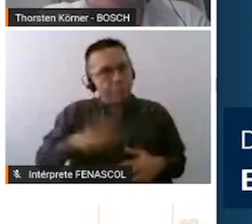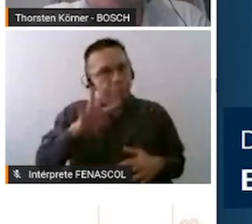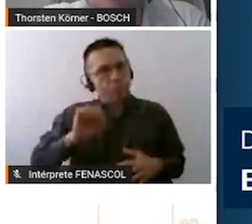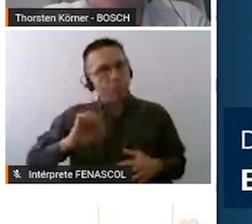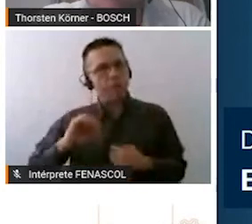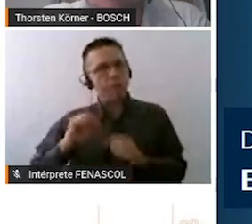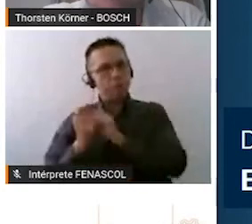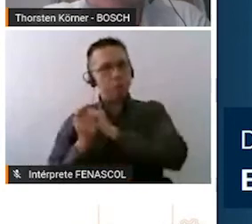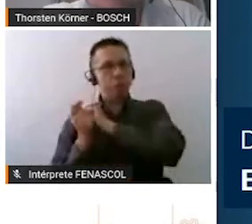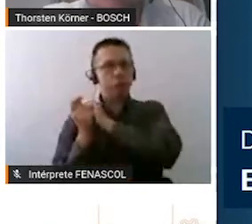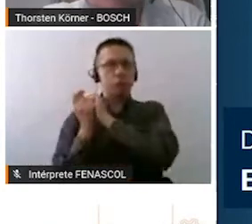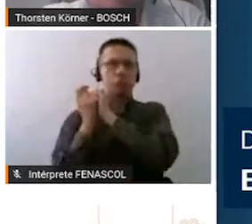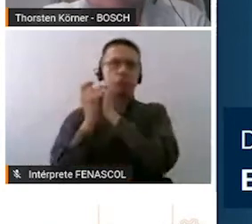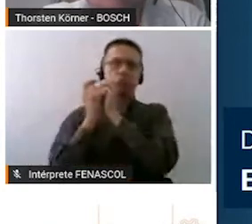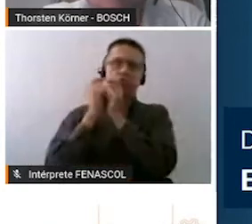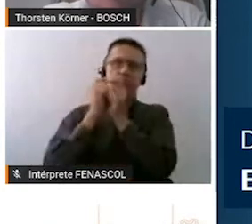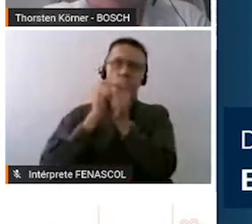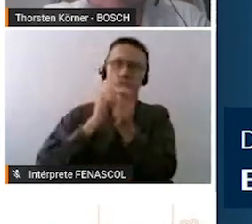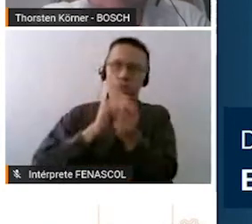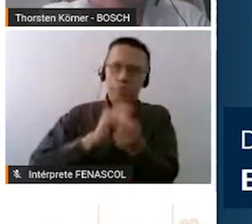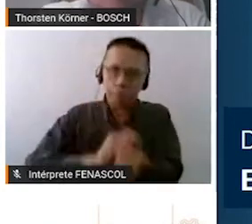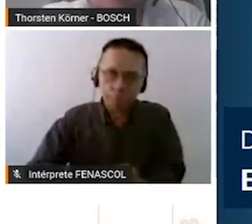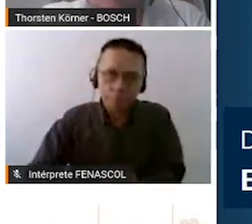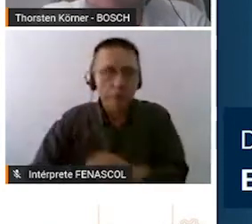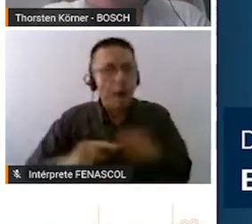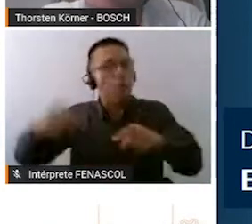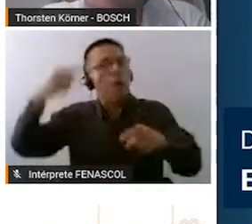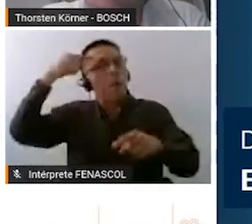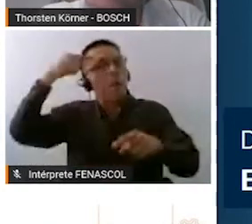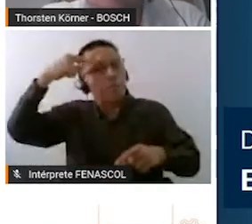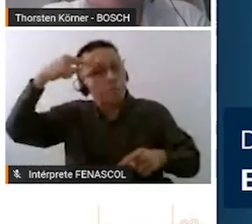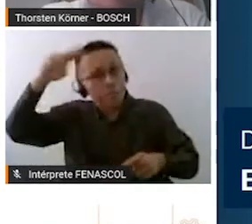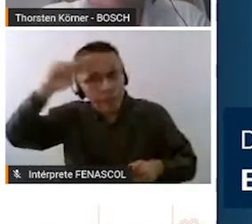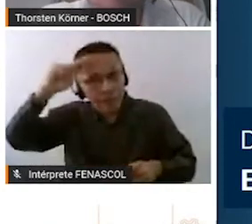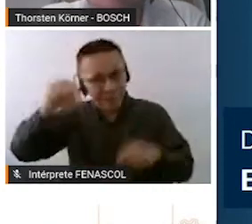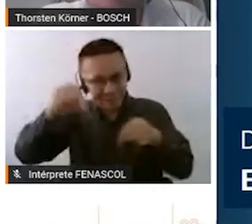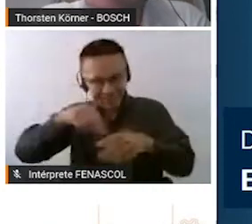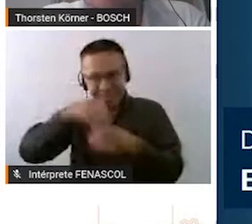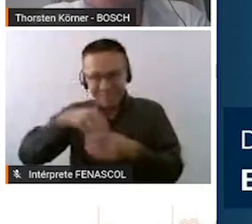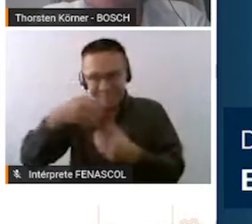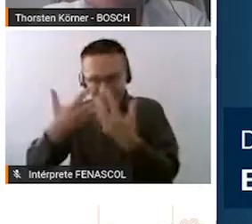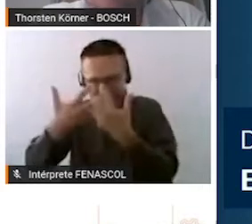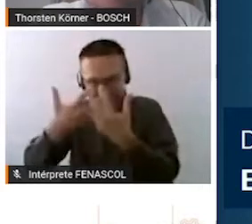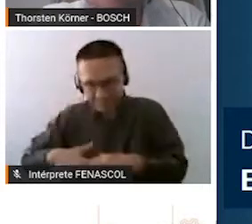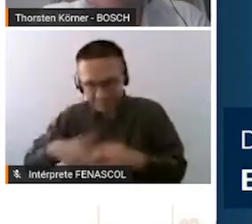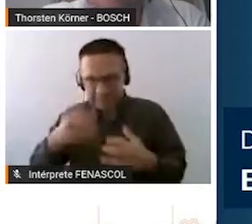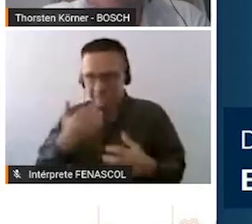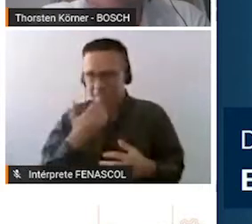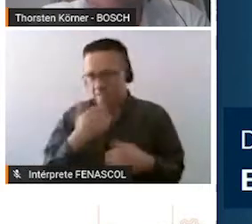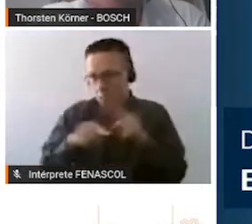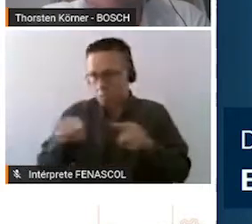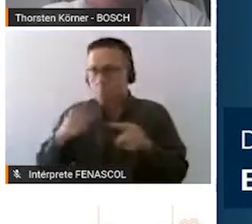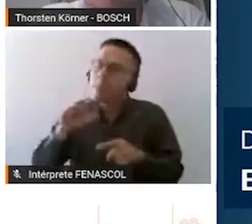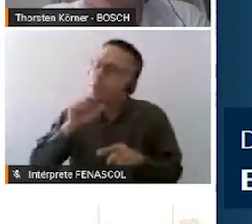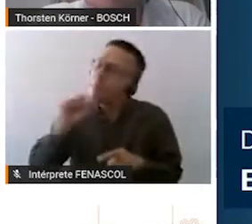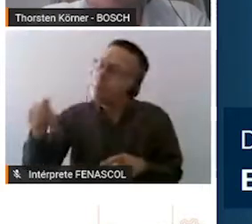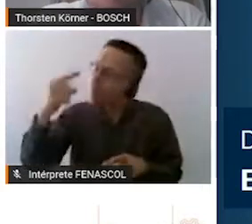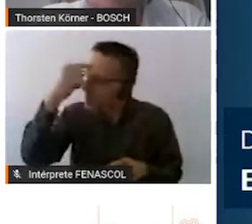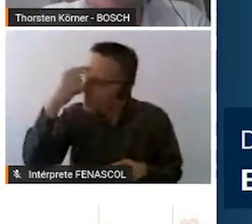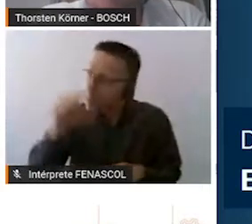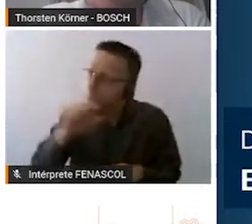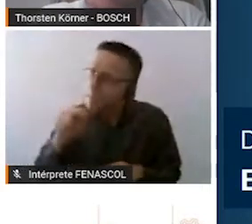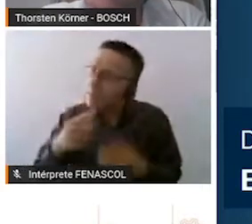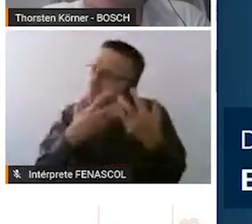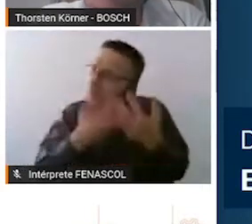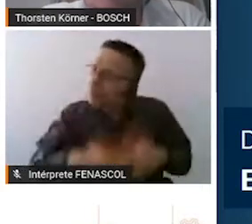interpretaciones. Incluso hoy en día hablamos aquí dentro de Bosch que si le preguntas a 5 personas que entienden bajo